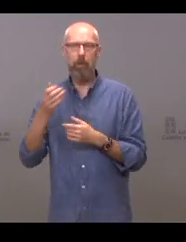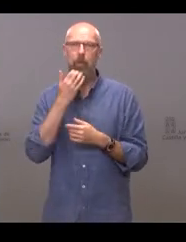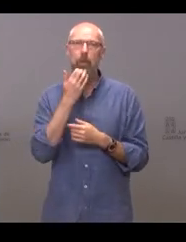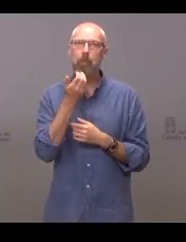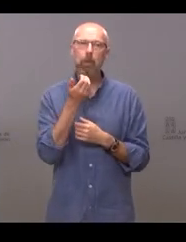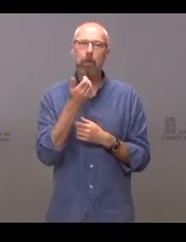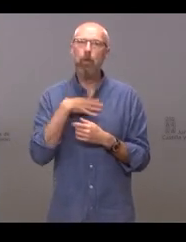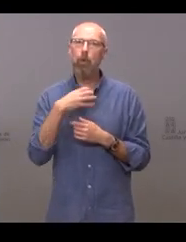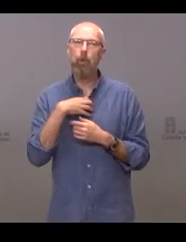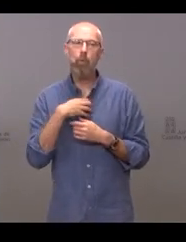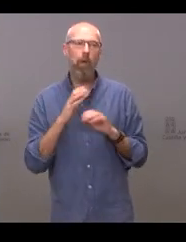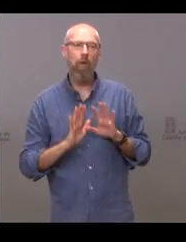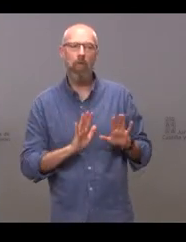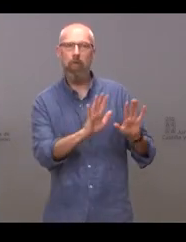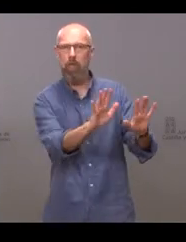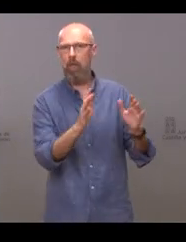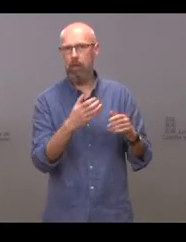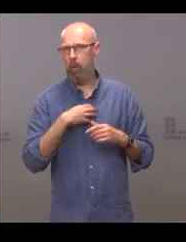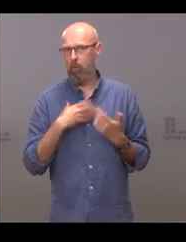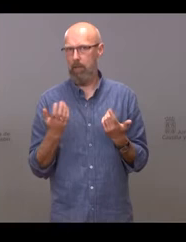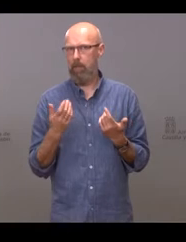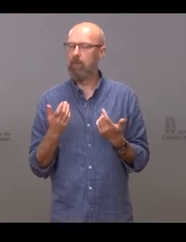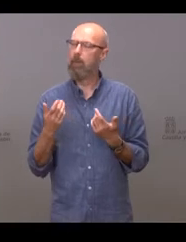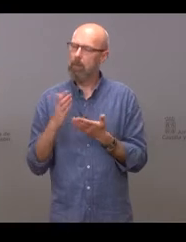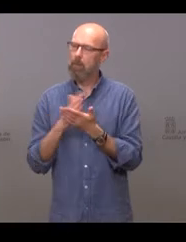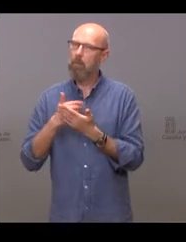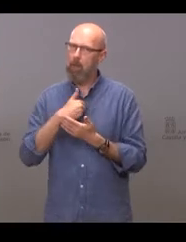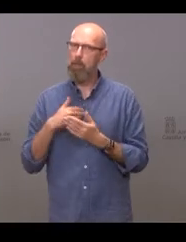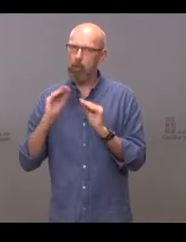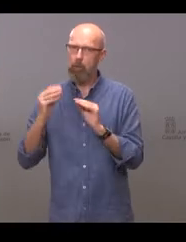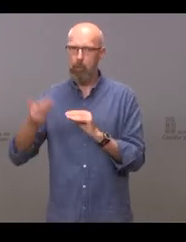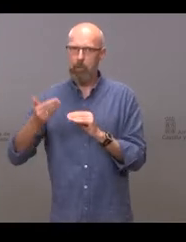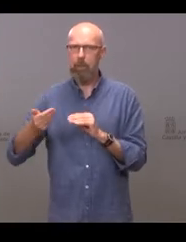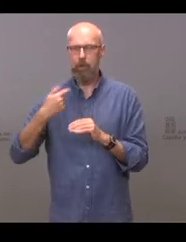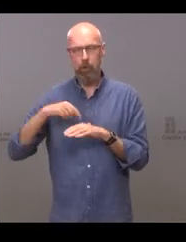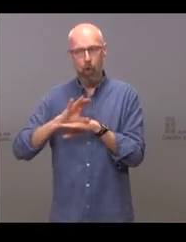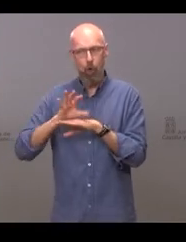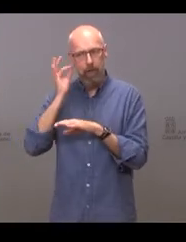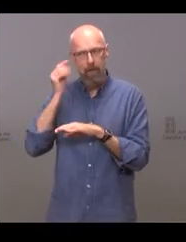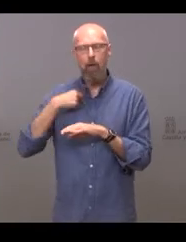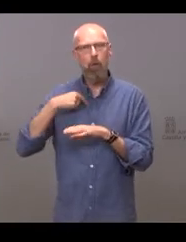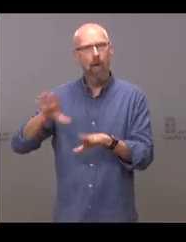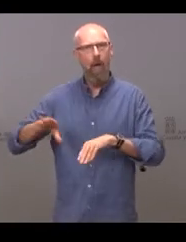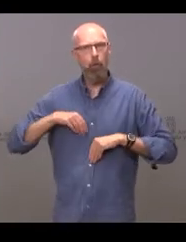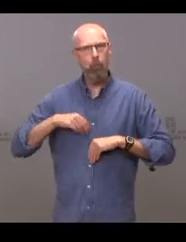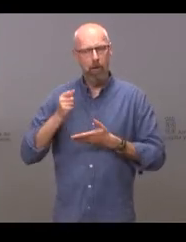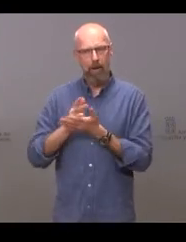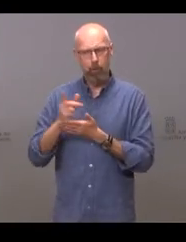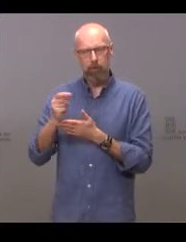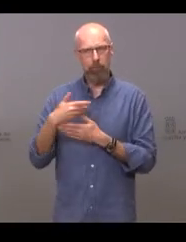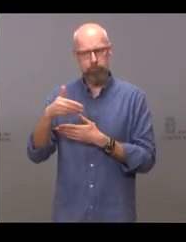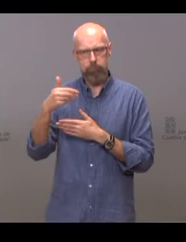empresarios de la mayoría de las provincias de castilla creó consejera tomamos el ss ese reto nos vamos a sentar